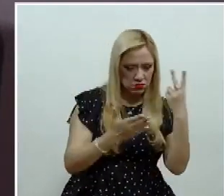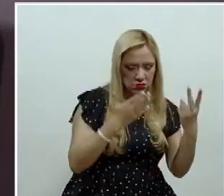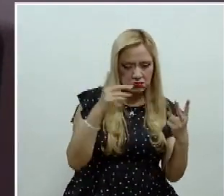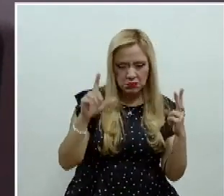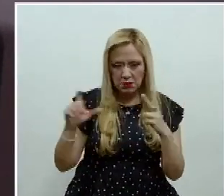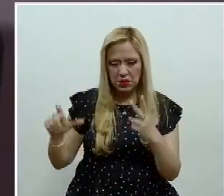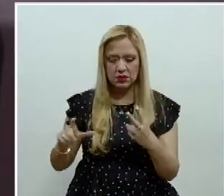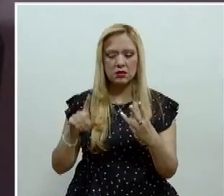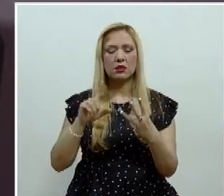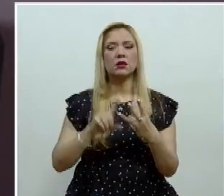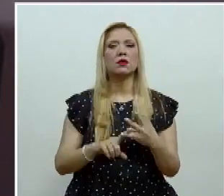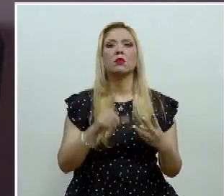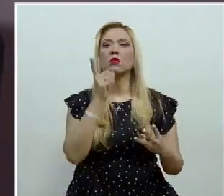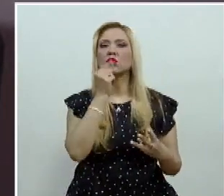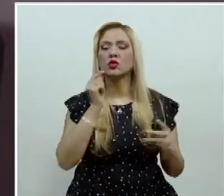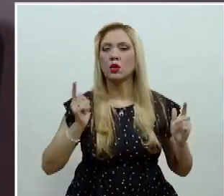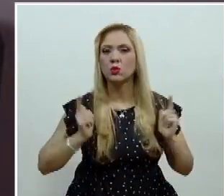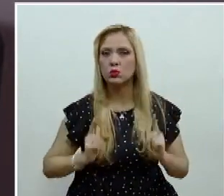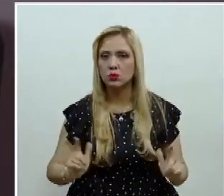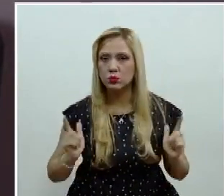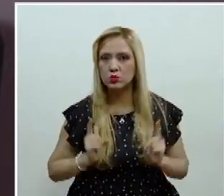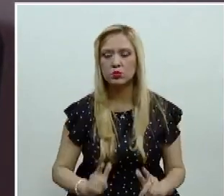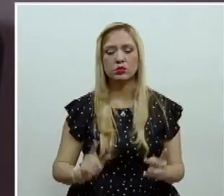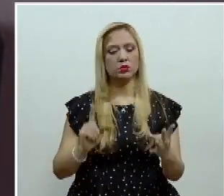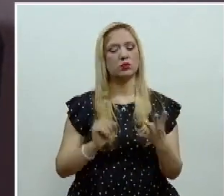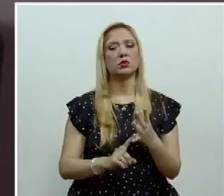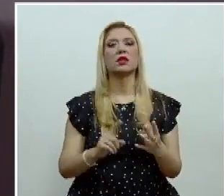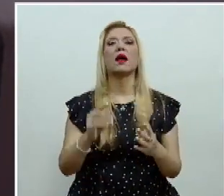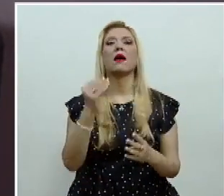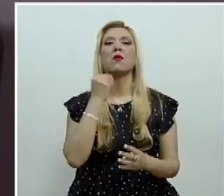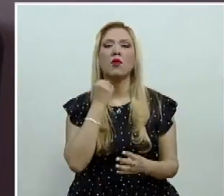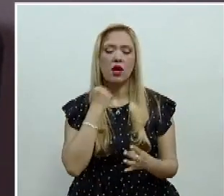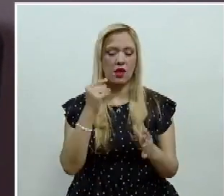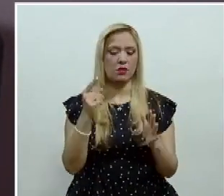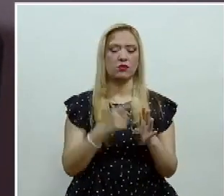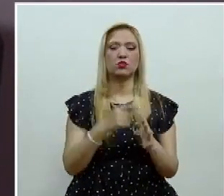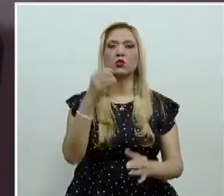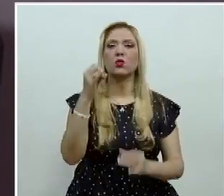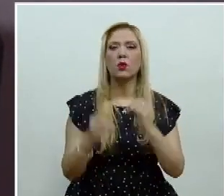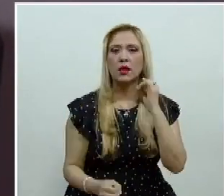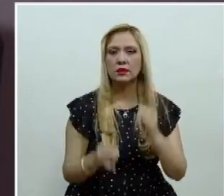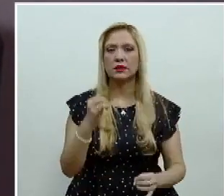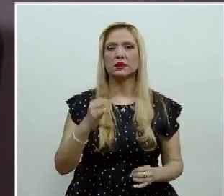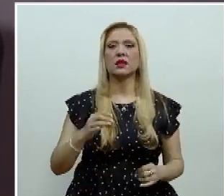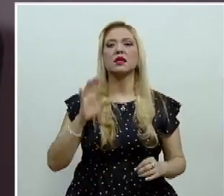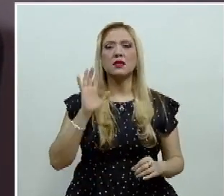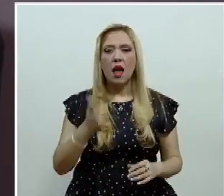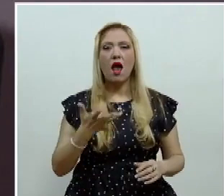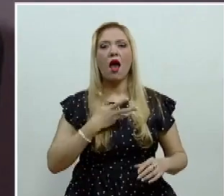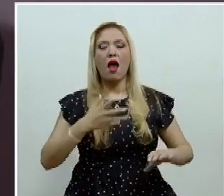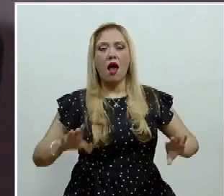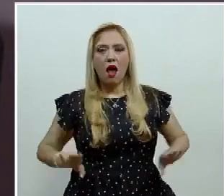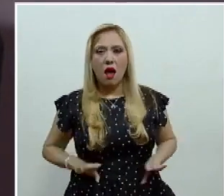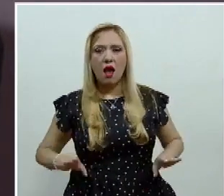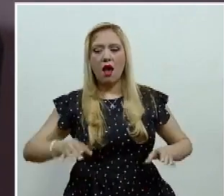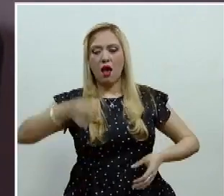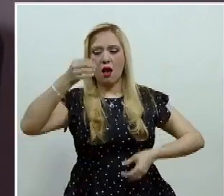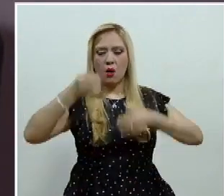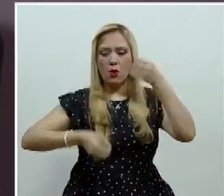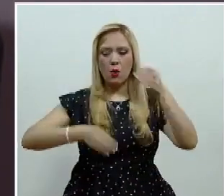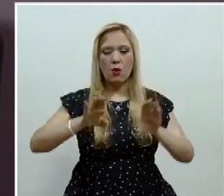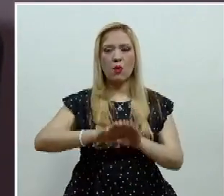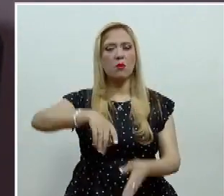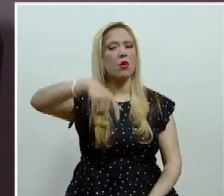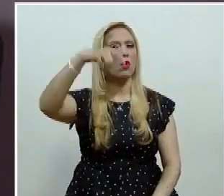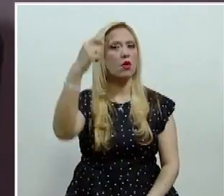Federal contamos con un protocolo, ya tenemos jurisprudencia, ya tenemos muy definido cómo tenemos que juzgar con perspectiva de género en todos los